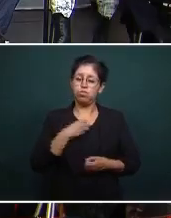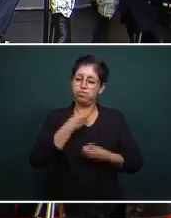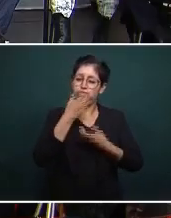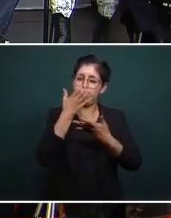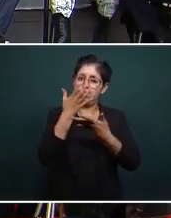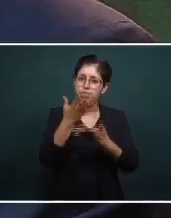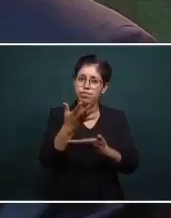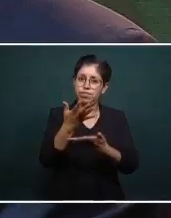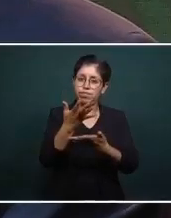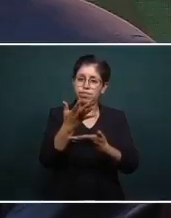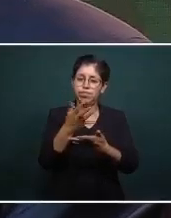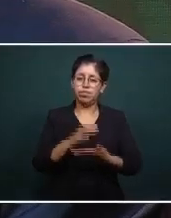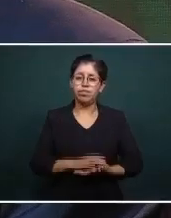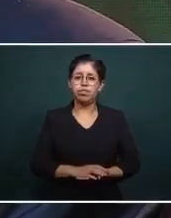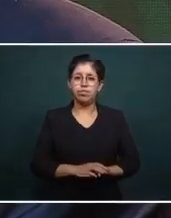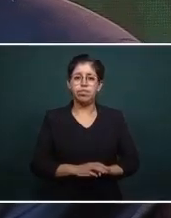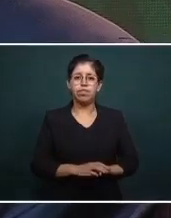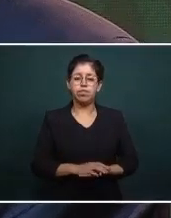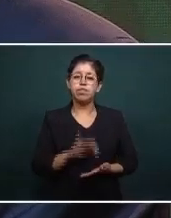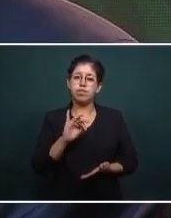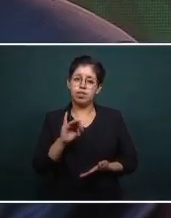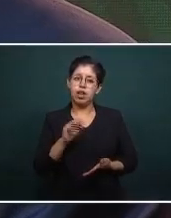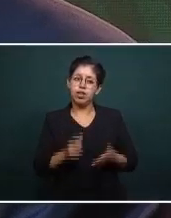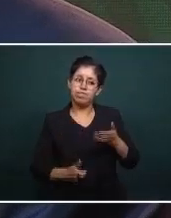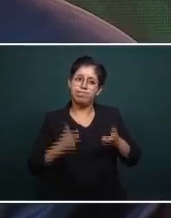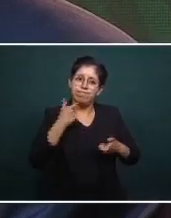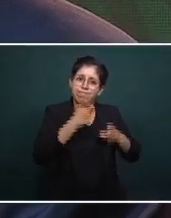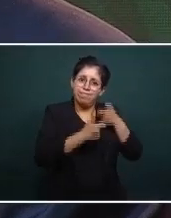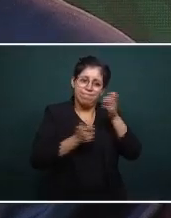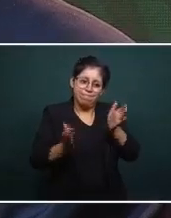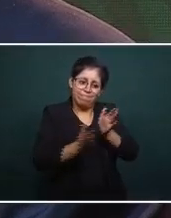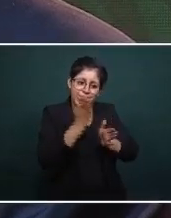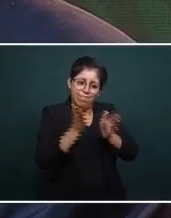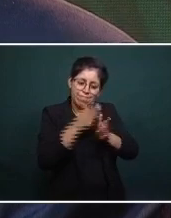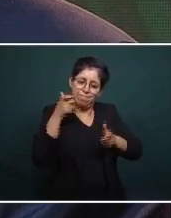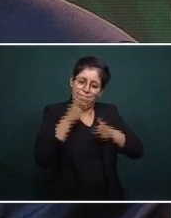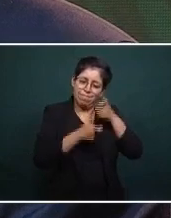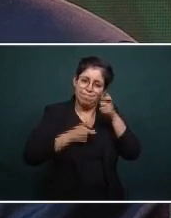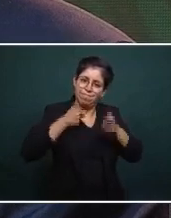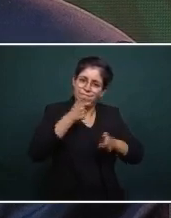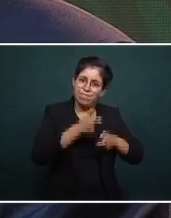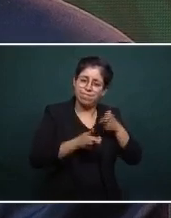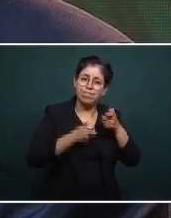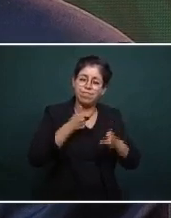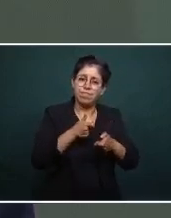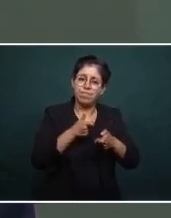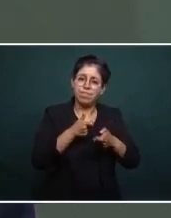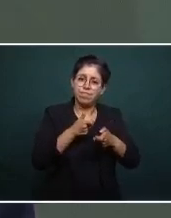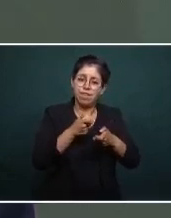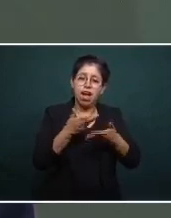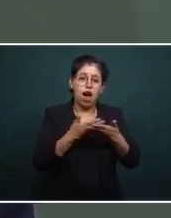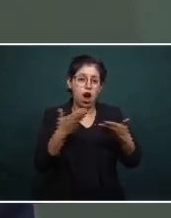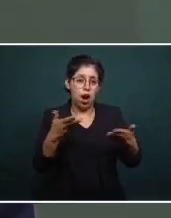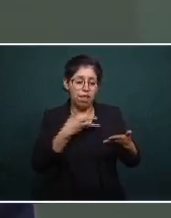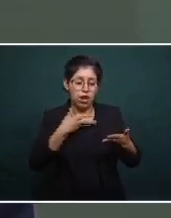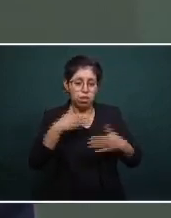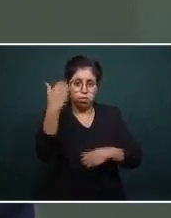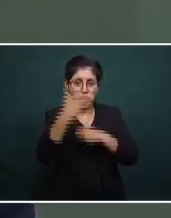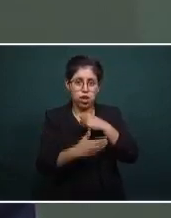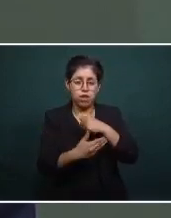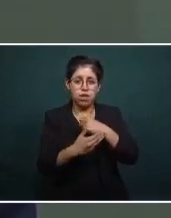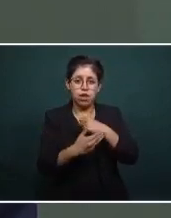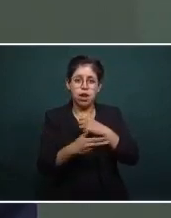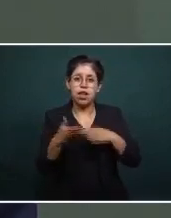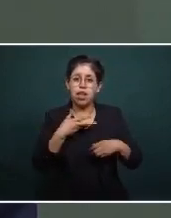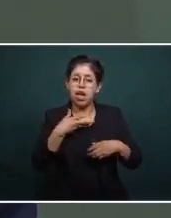expresando, ha implicado inversión, dinero del presupuesto, que es dinero del pueblo. Ya